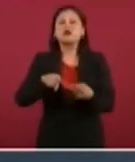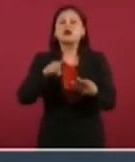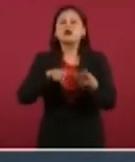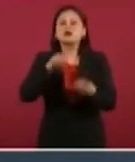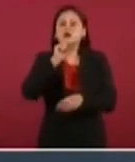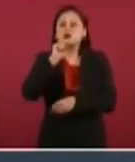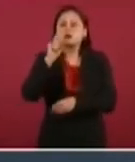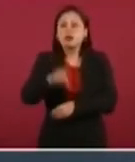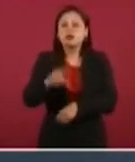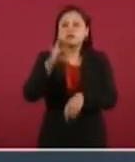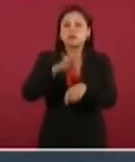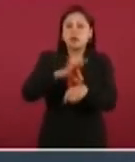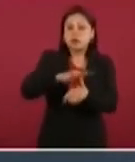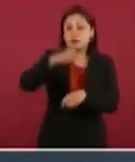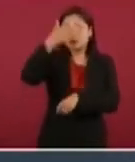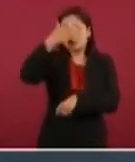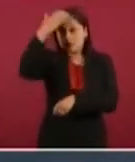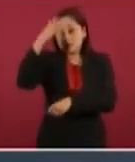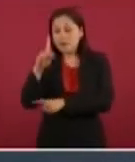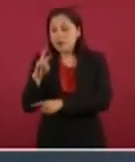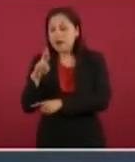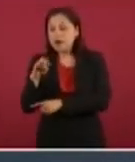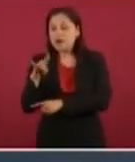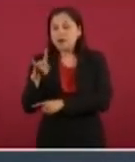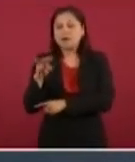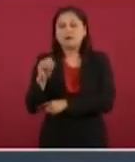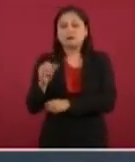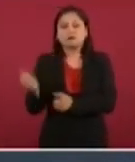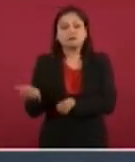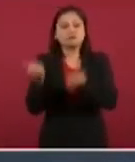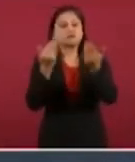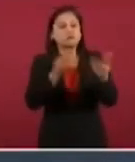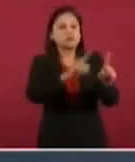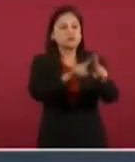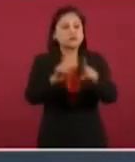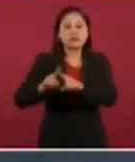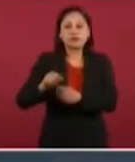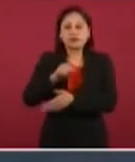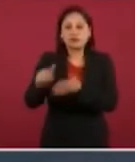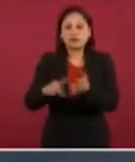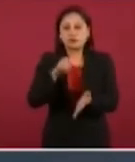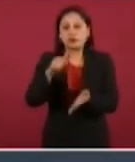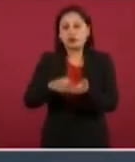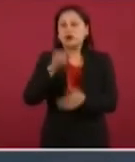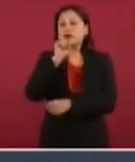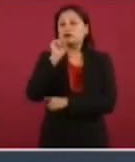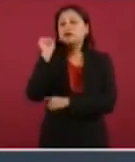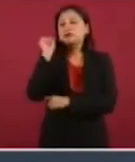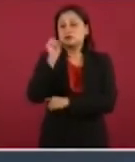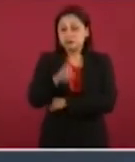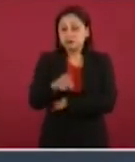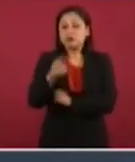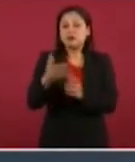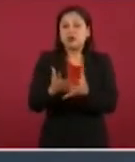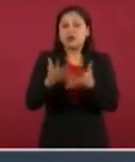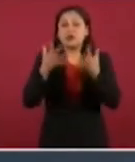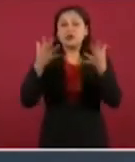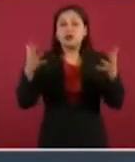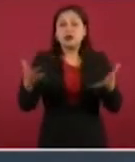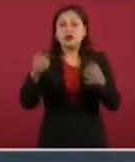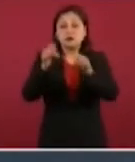y paramédicos en todas las poblaciones; la rehabilitación y ampliación de la infraestructura de